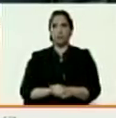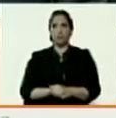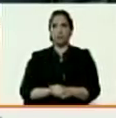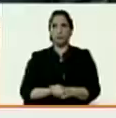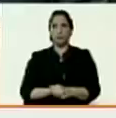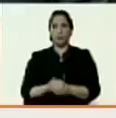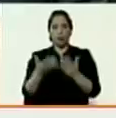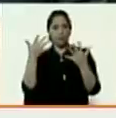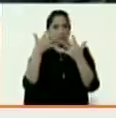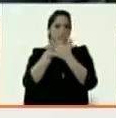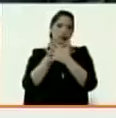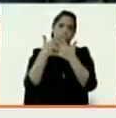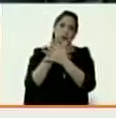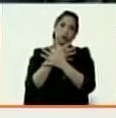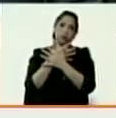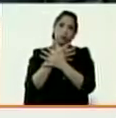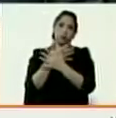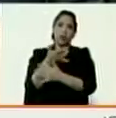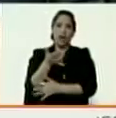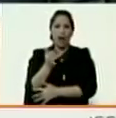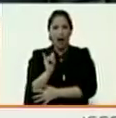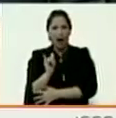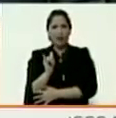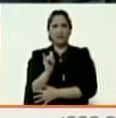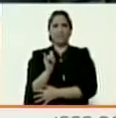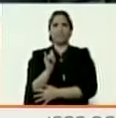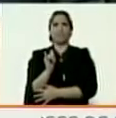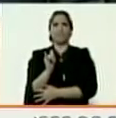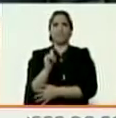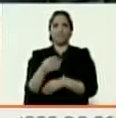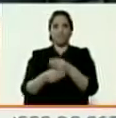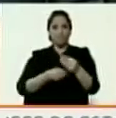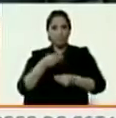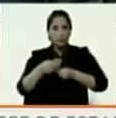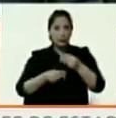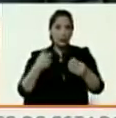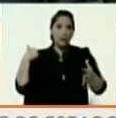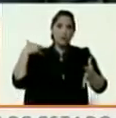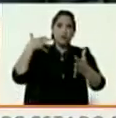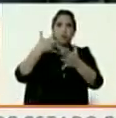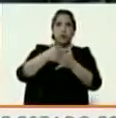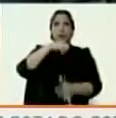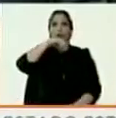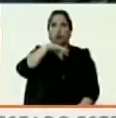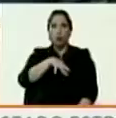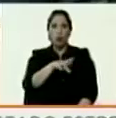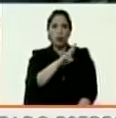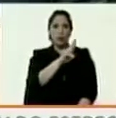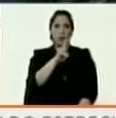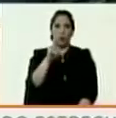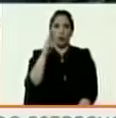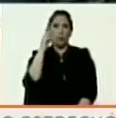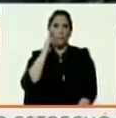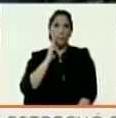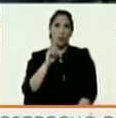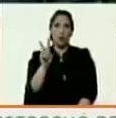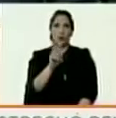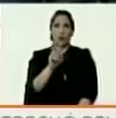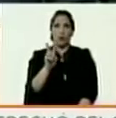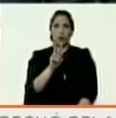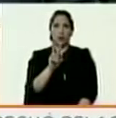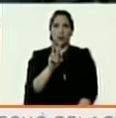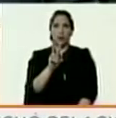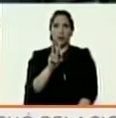Dudo que haya existido en la historia de la República un